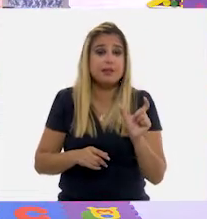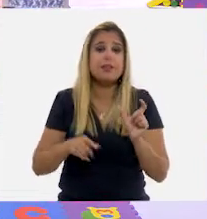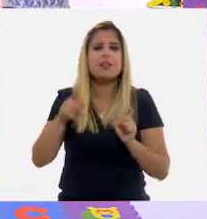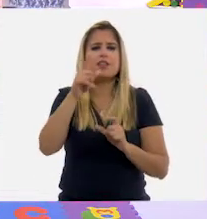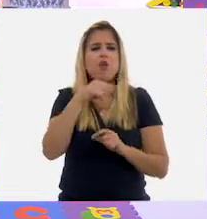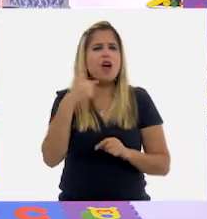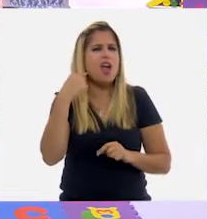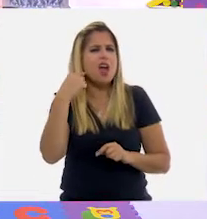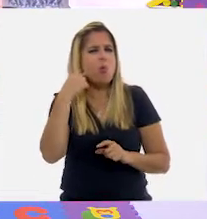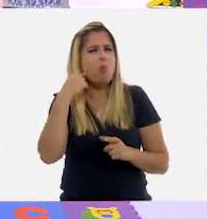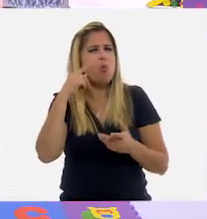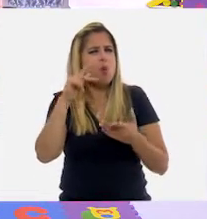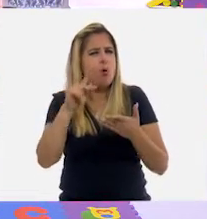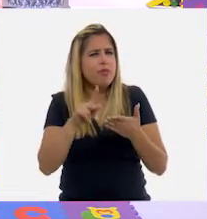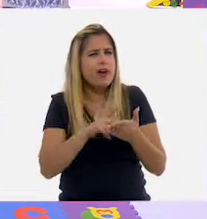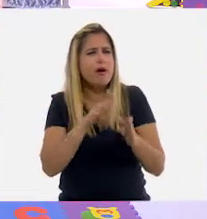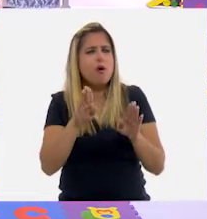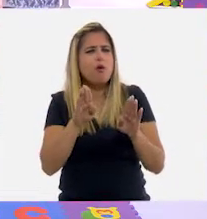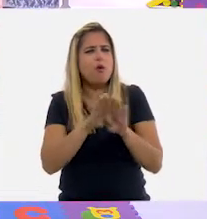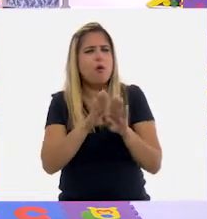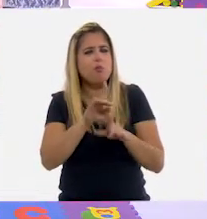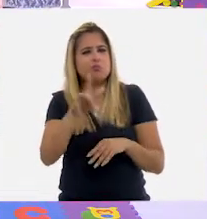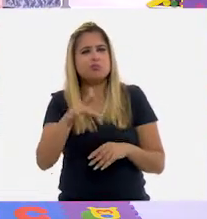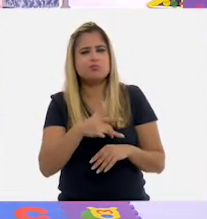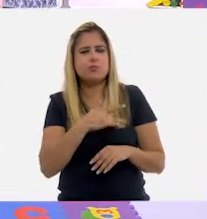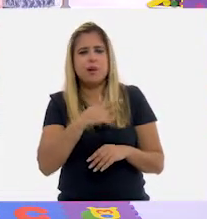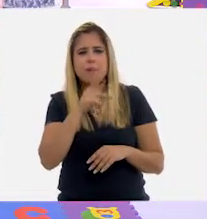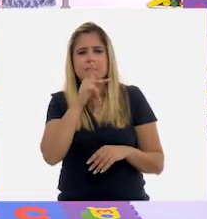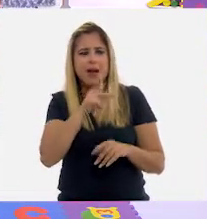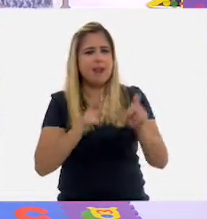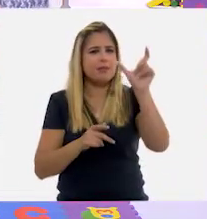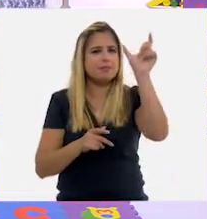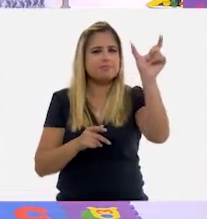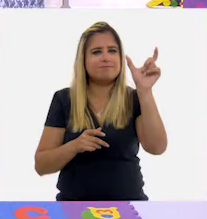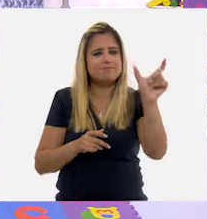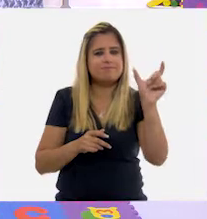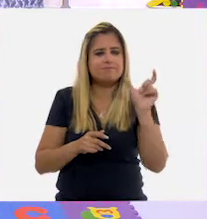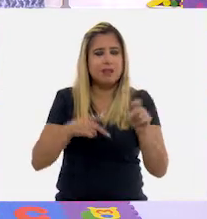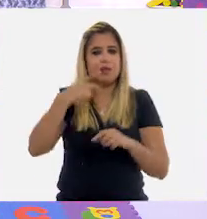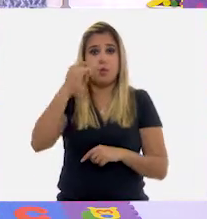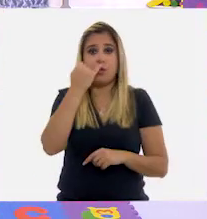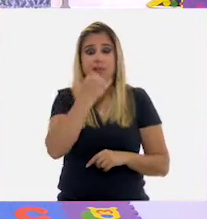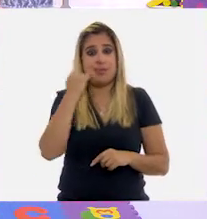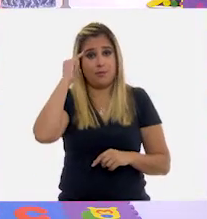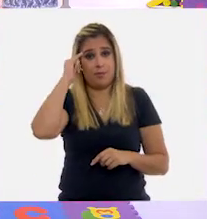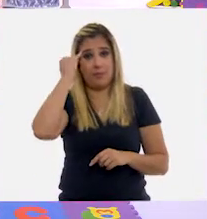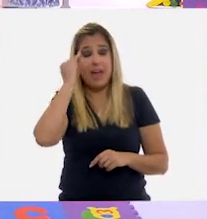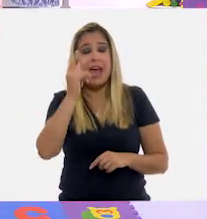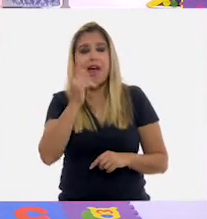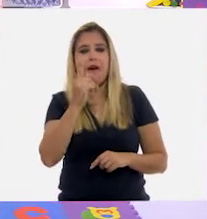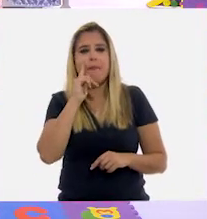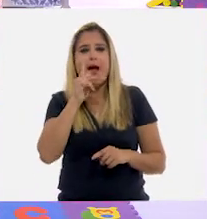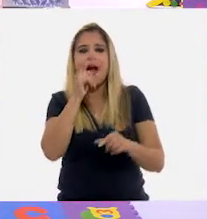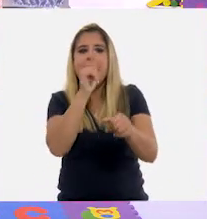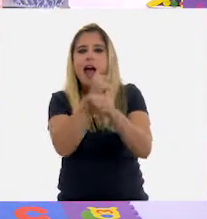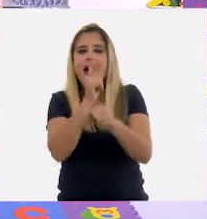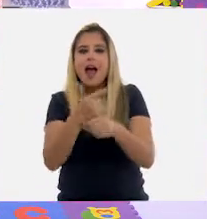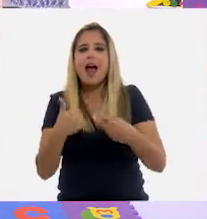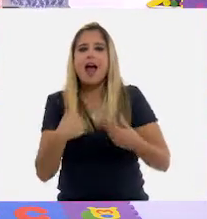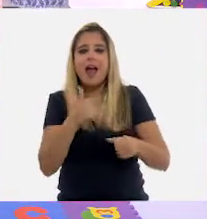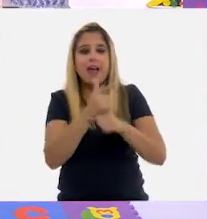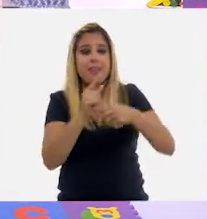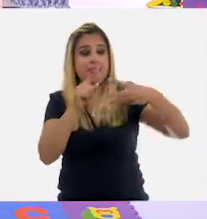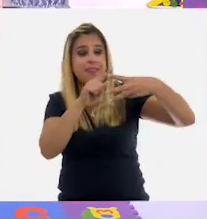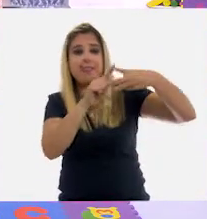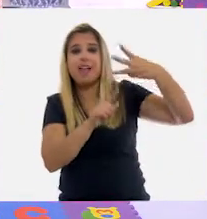escuchar nuevamente estas palabras que tengo aquí para que ustedes vayan identificando cuál de estas